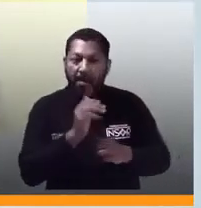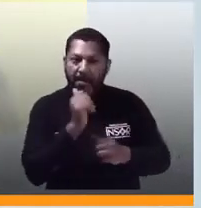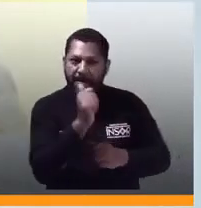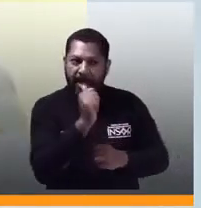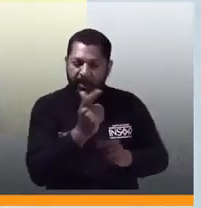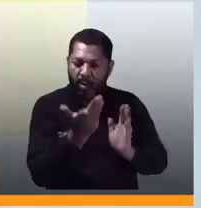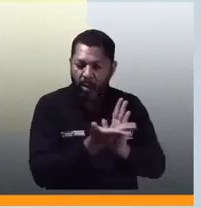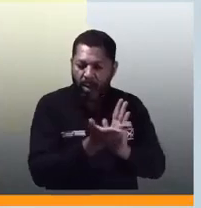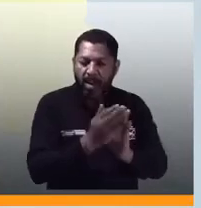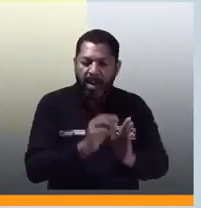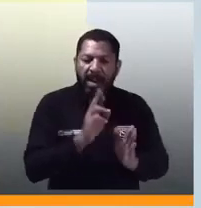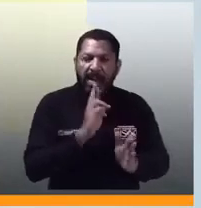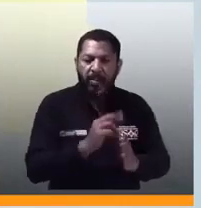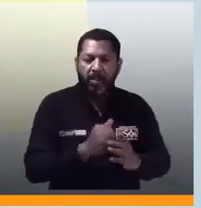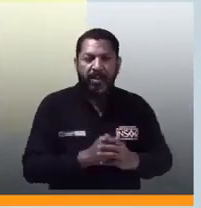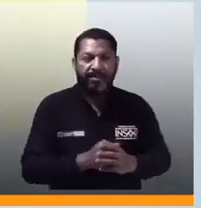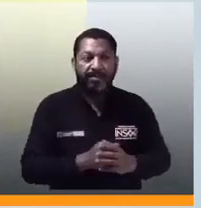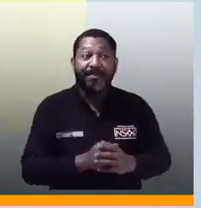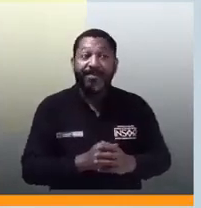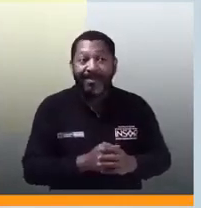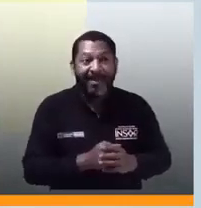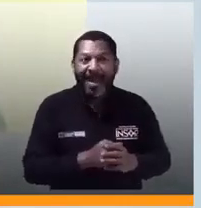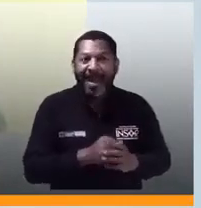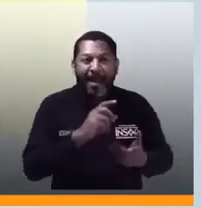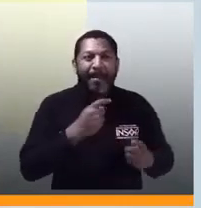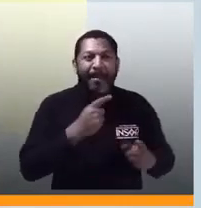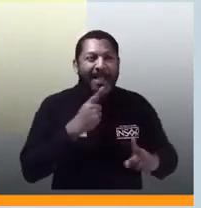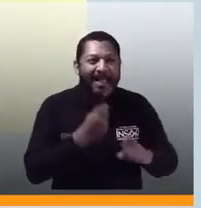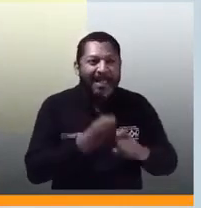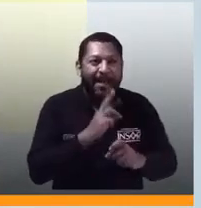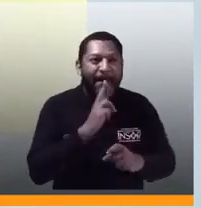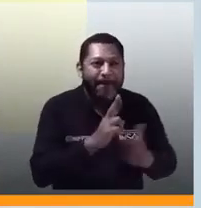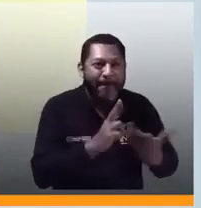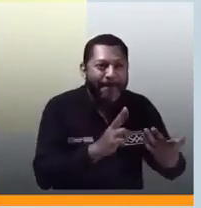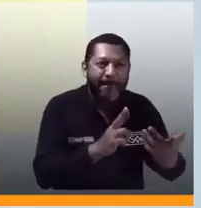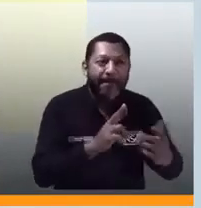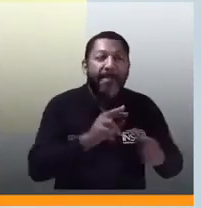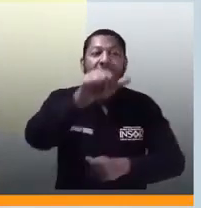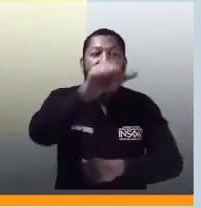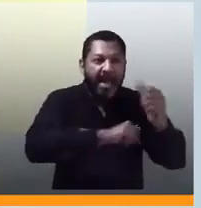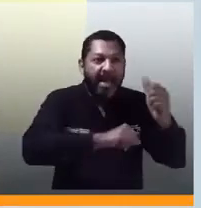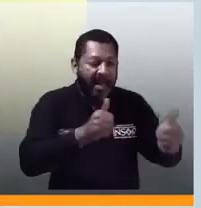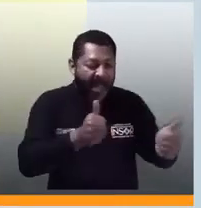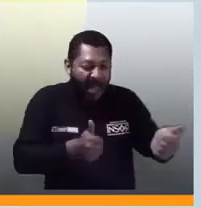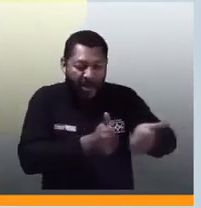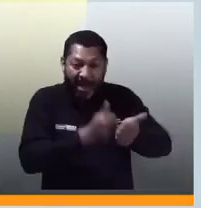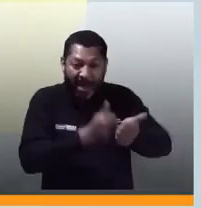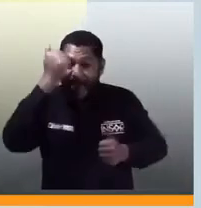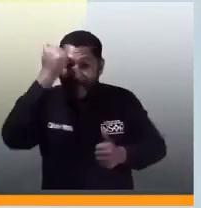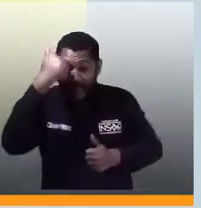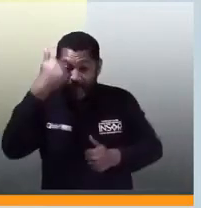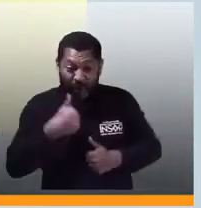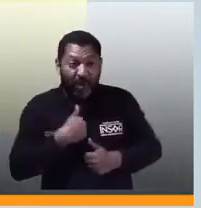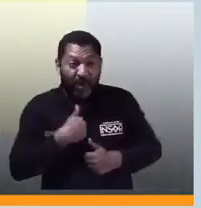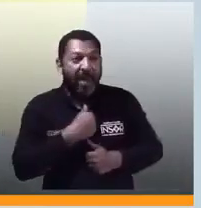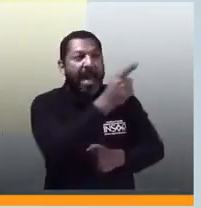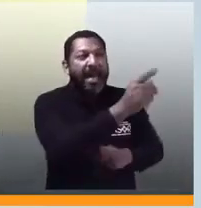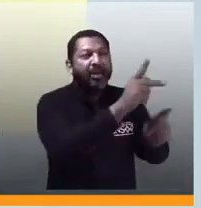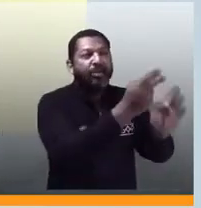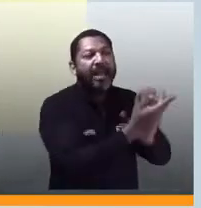mismos, y en el caso en que no se resuelva, entonces ya en la parte de tutoría con el profesor se entrará a